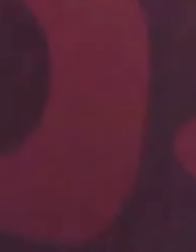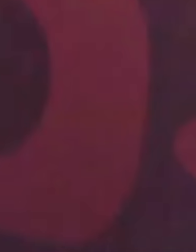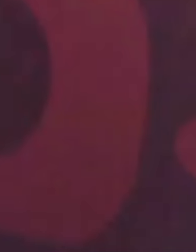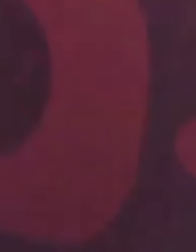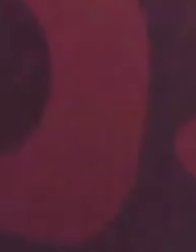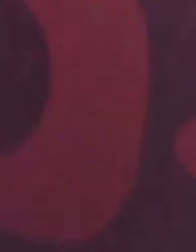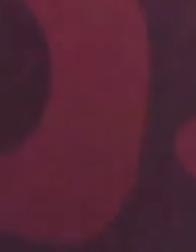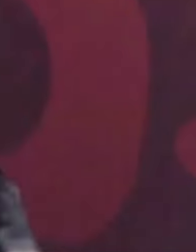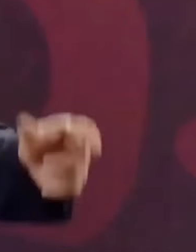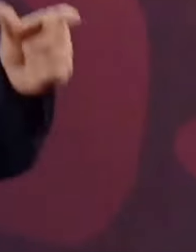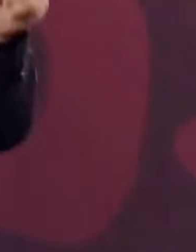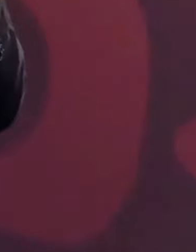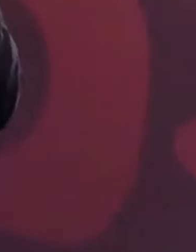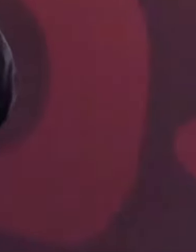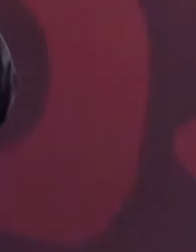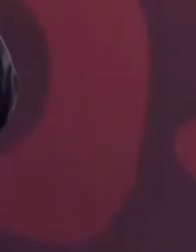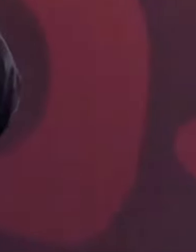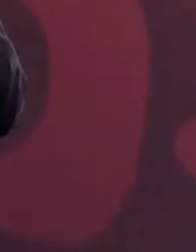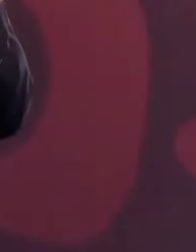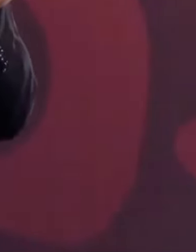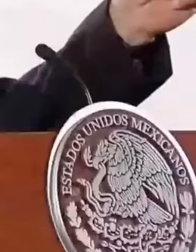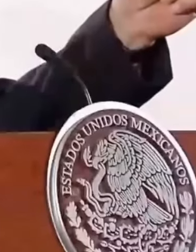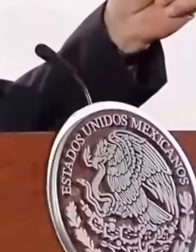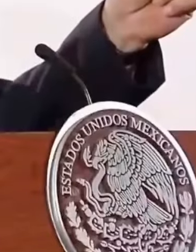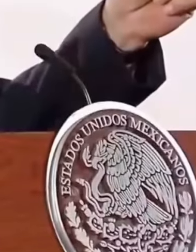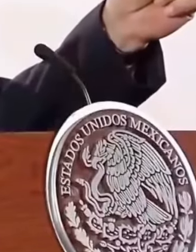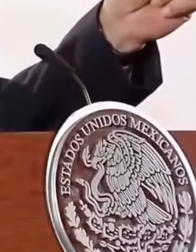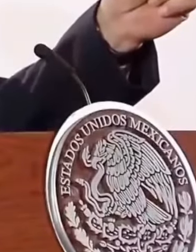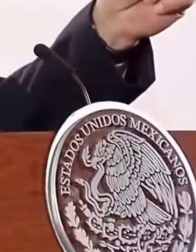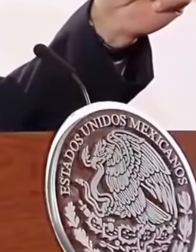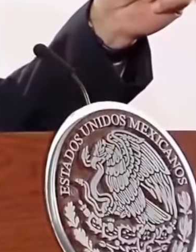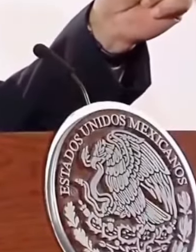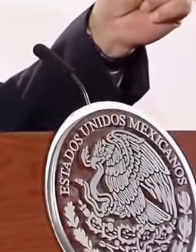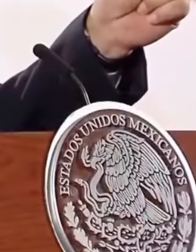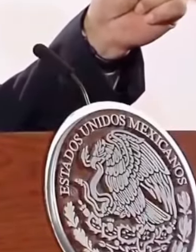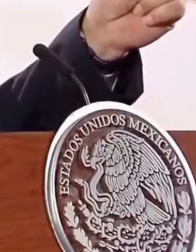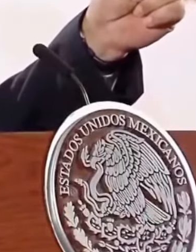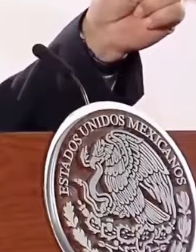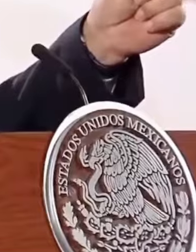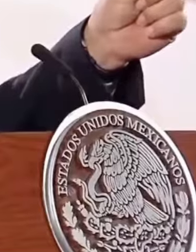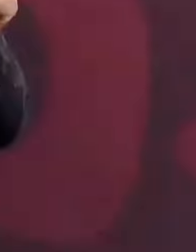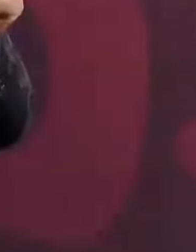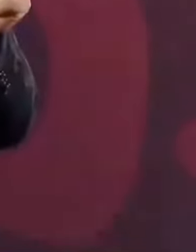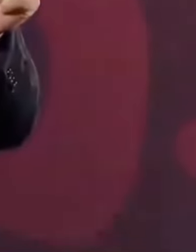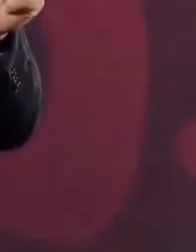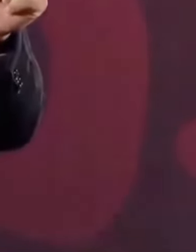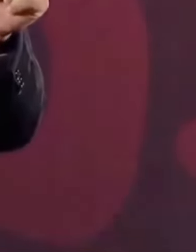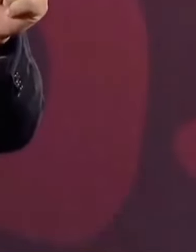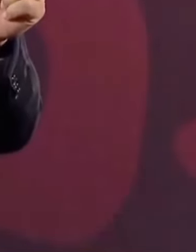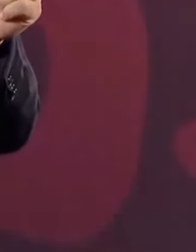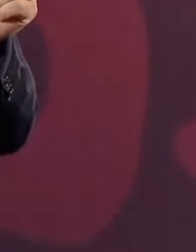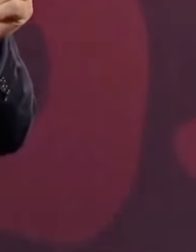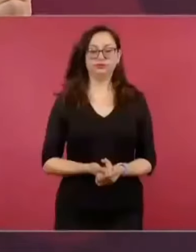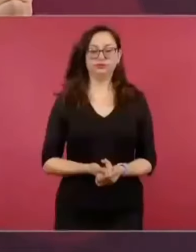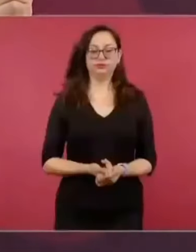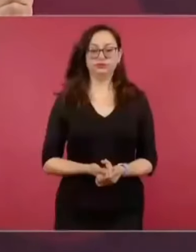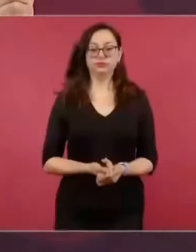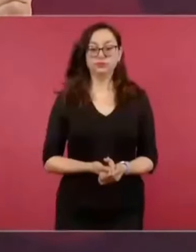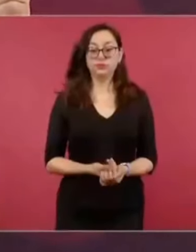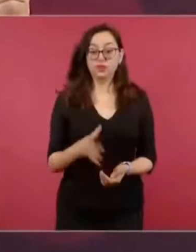amparó pero era así de cercano a Salinas